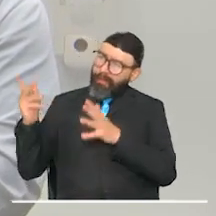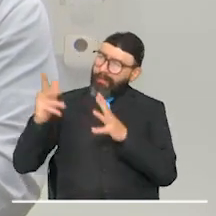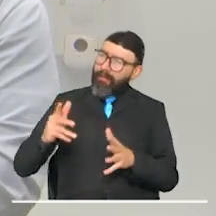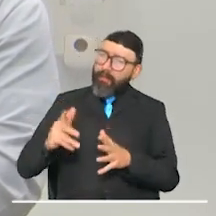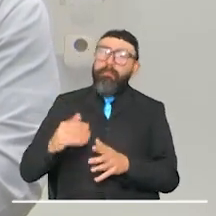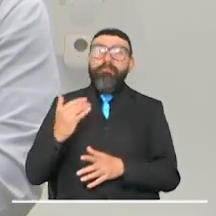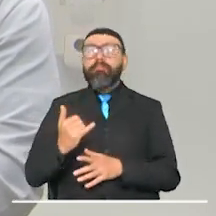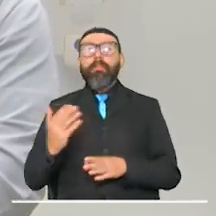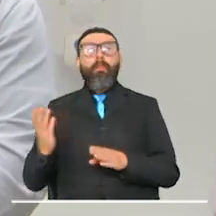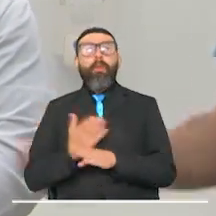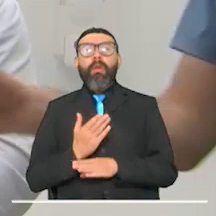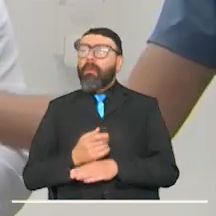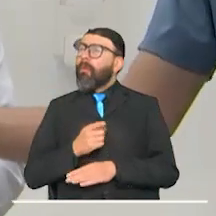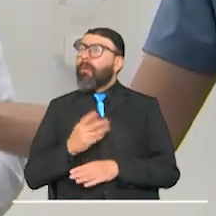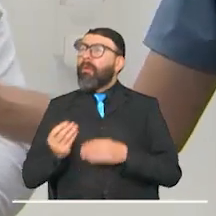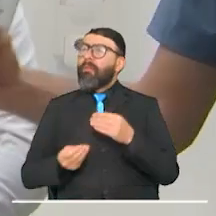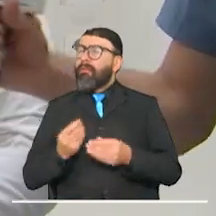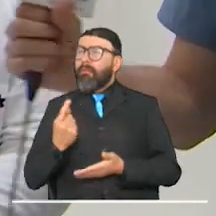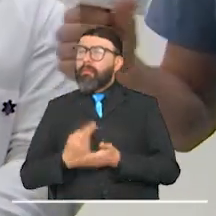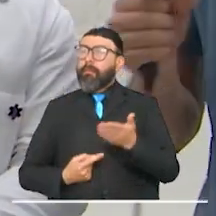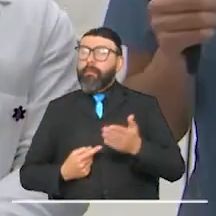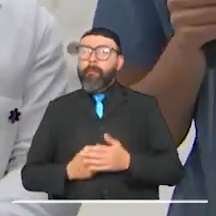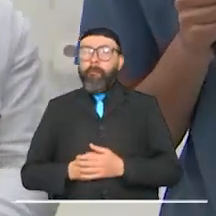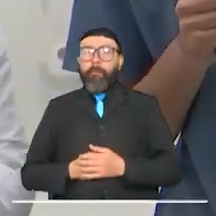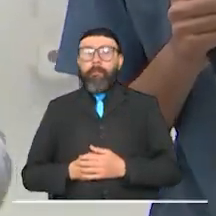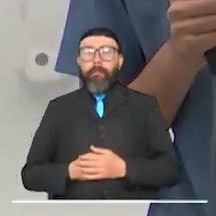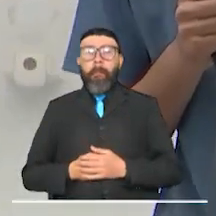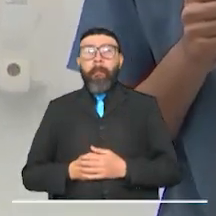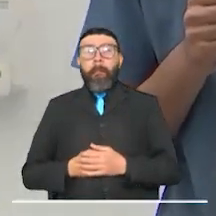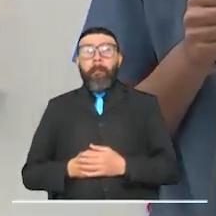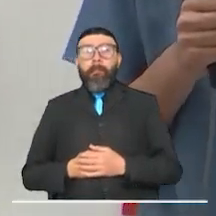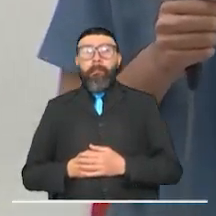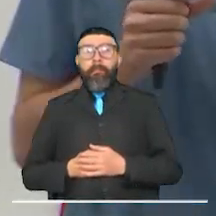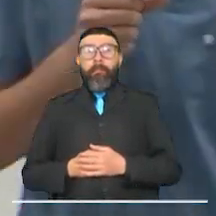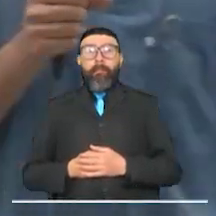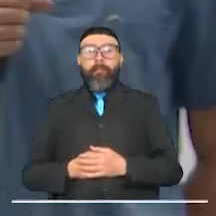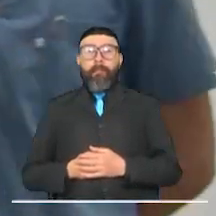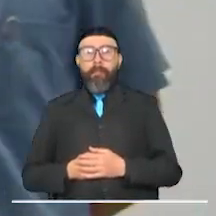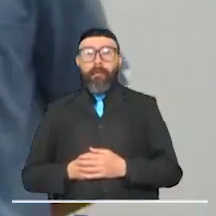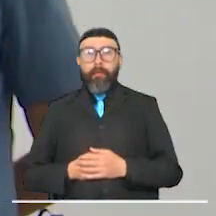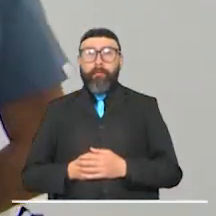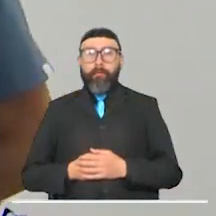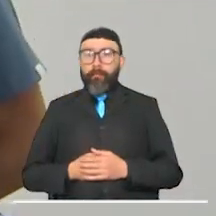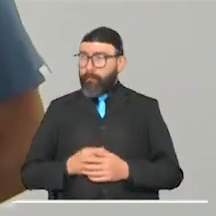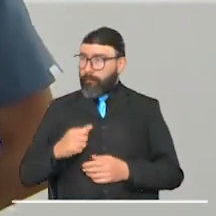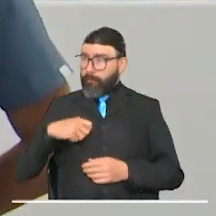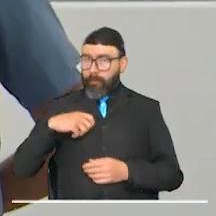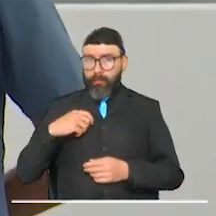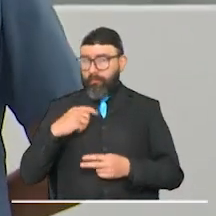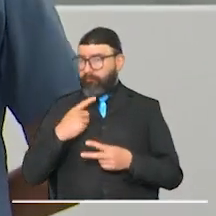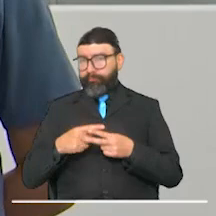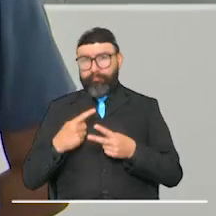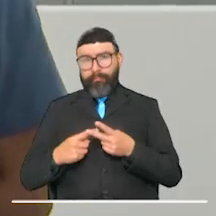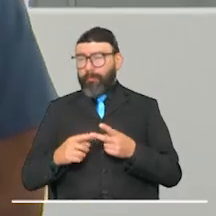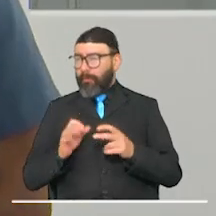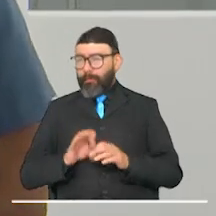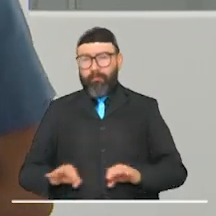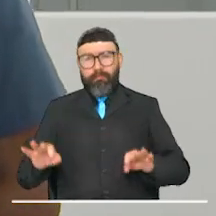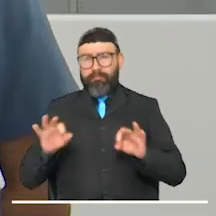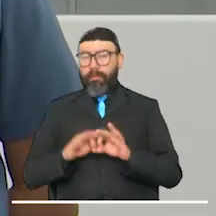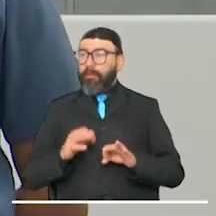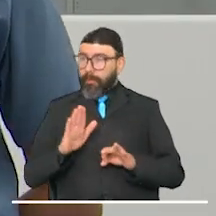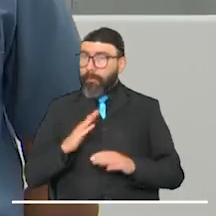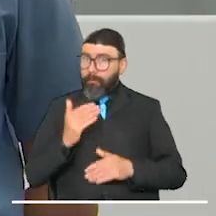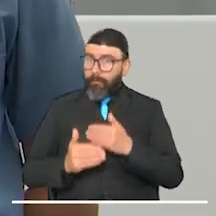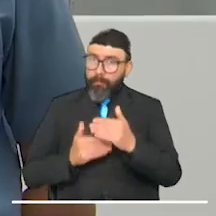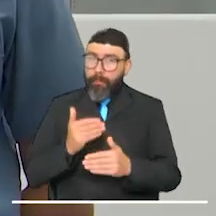esos problemas venosos si hay dos ejercicios fundamentales en todo este